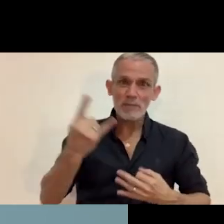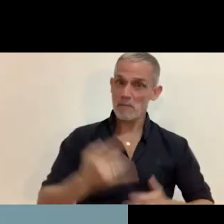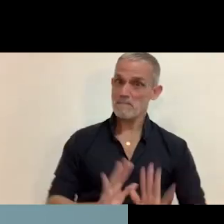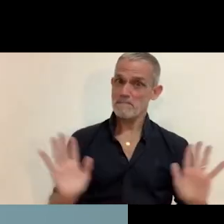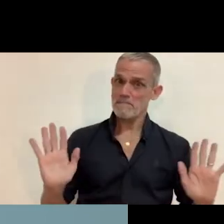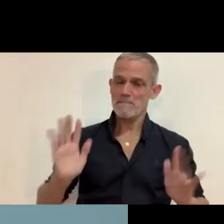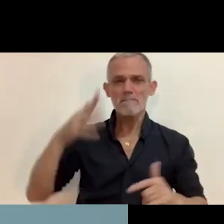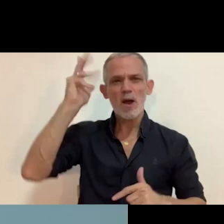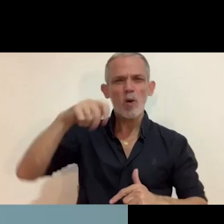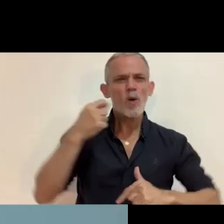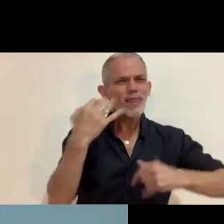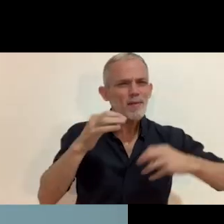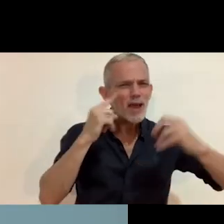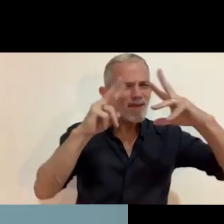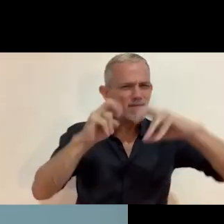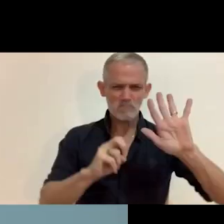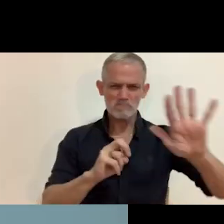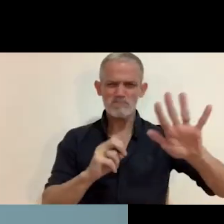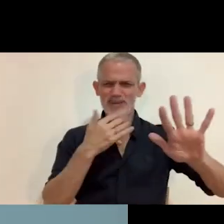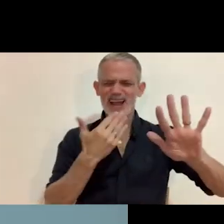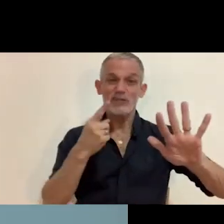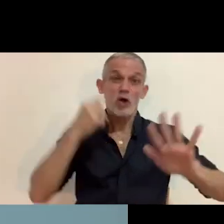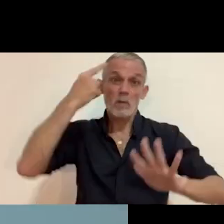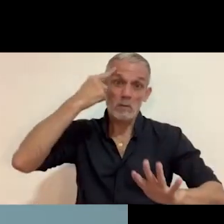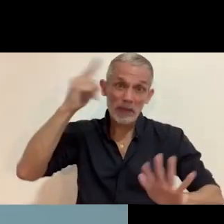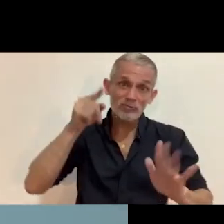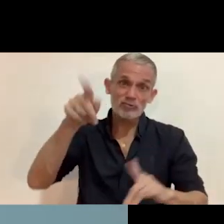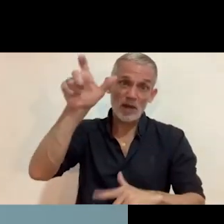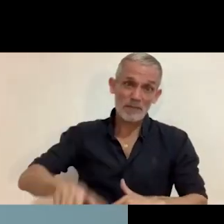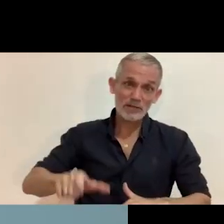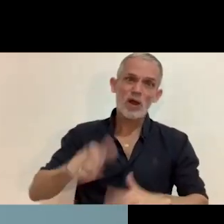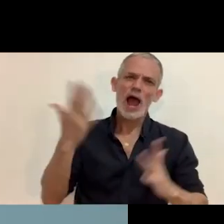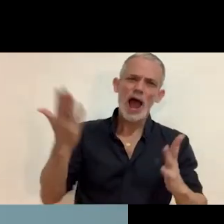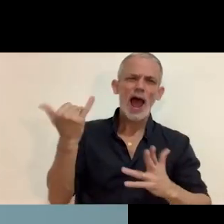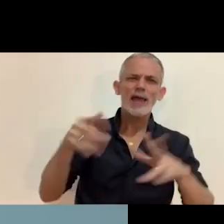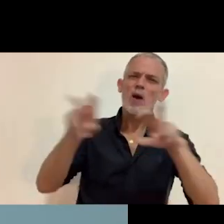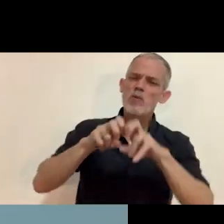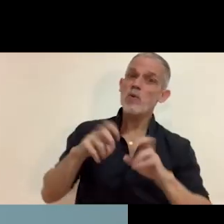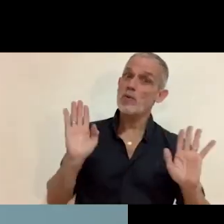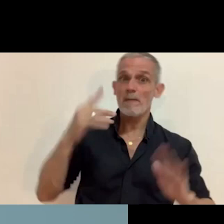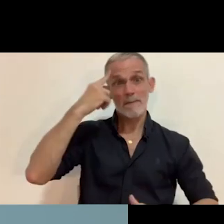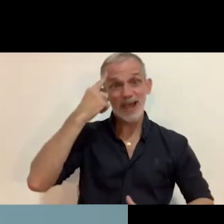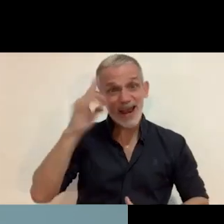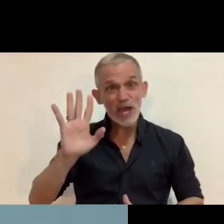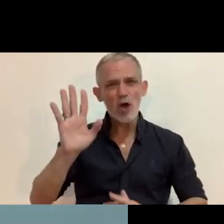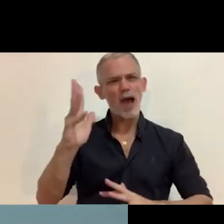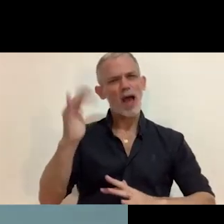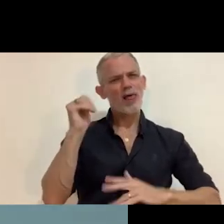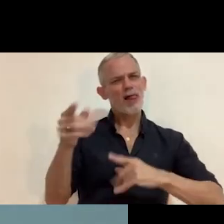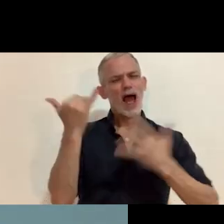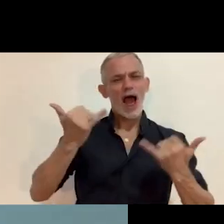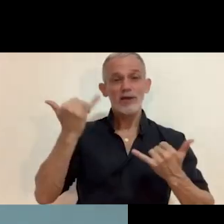hacer toda una investigación. O sea, presumo que esta persona tiene rentas no declaradas. ¿Por qué? Porque tiene todos